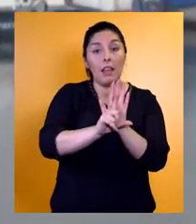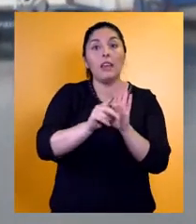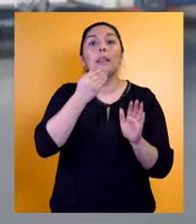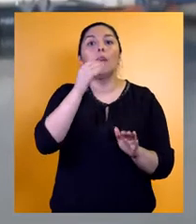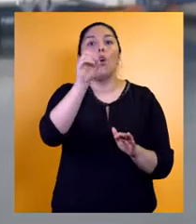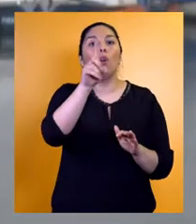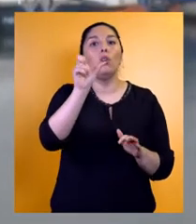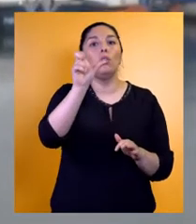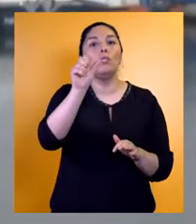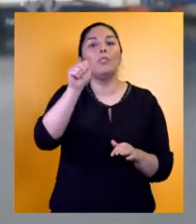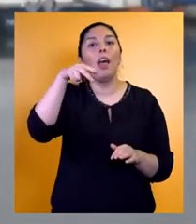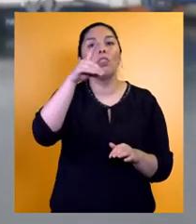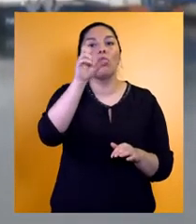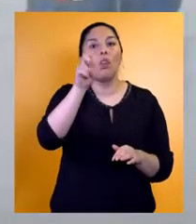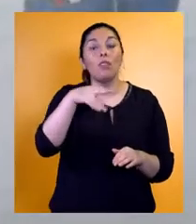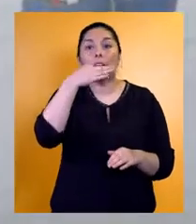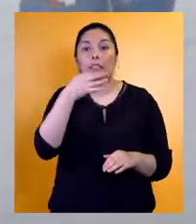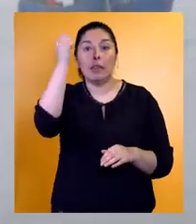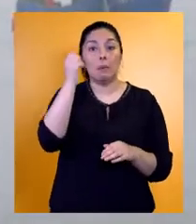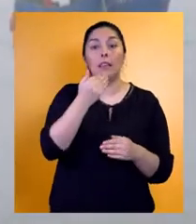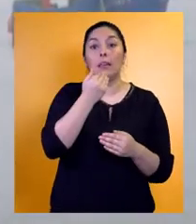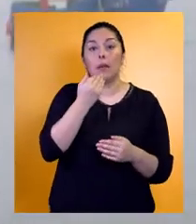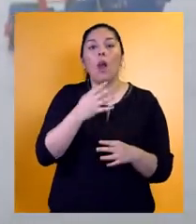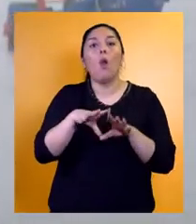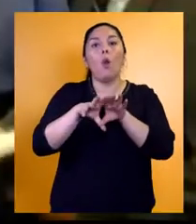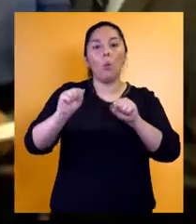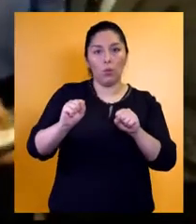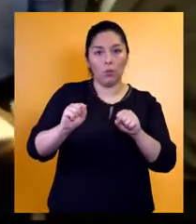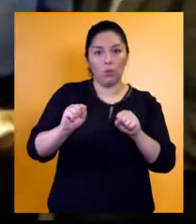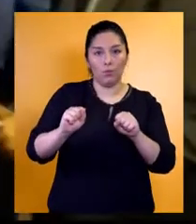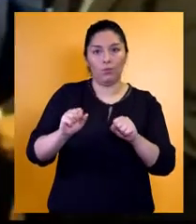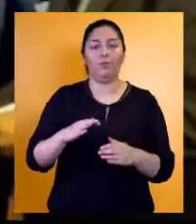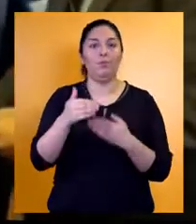Osandón, quien se comprometió a mediar ante el presidente para avanzar en esta materia.